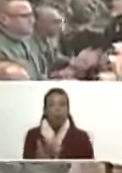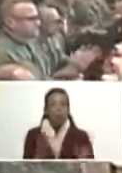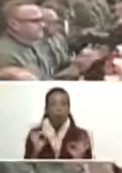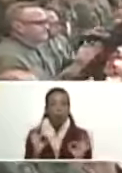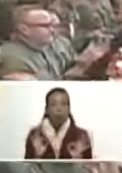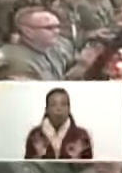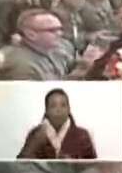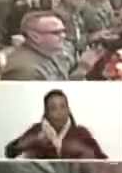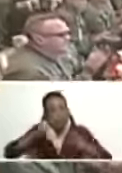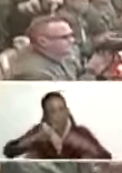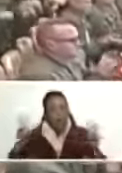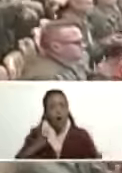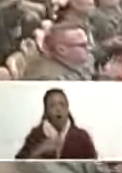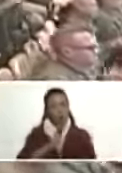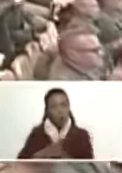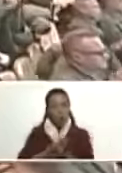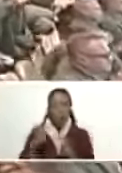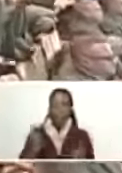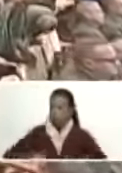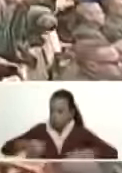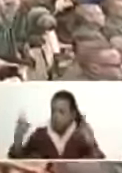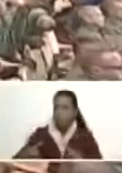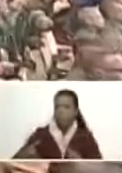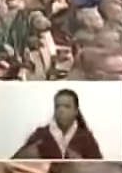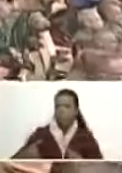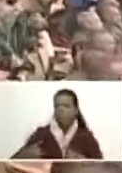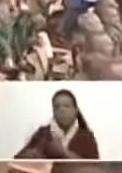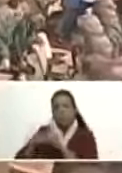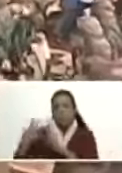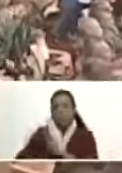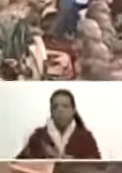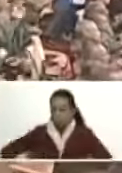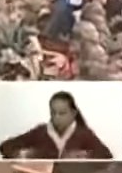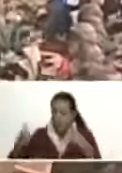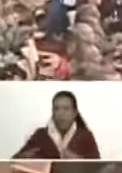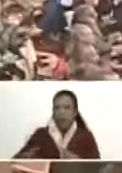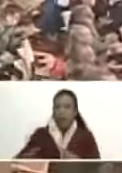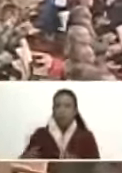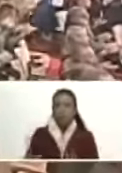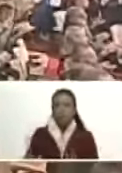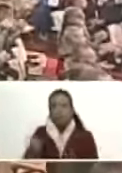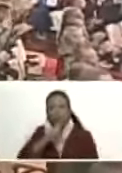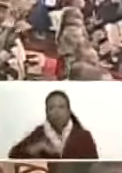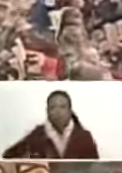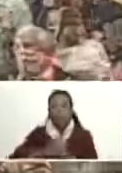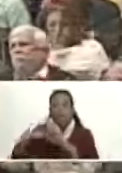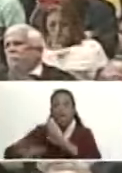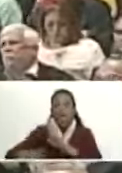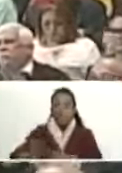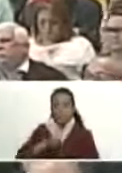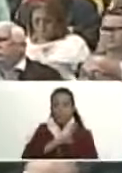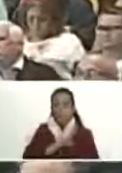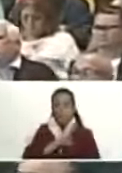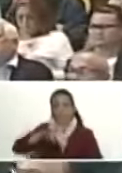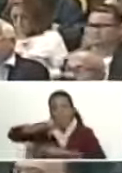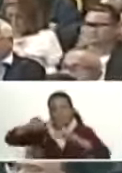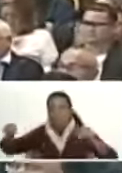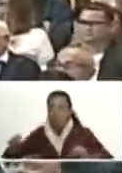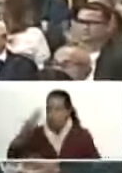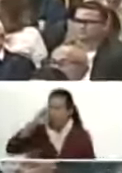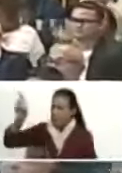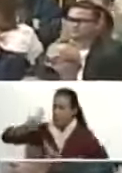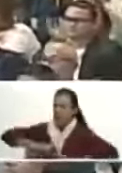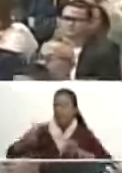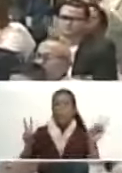Somos un país de paz, pero dispuesto a defender sus derechos históricos, sus derechos propios. Pido respeto